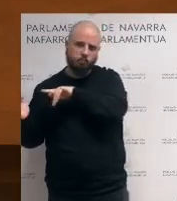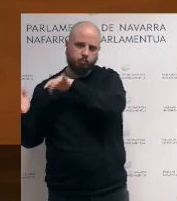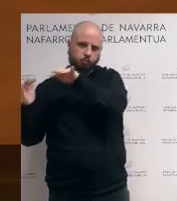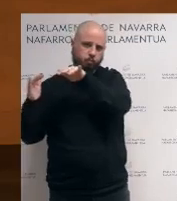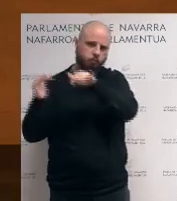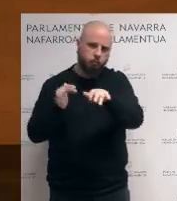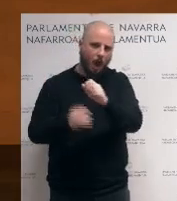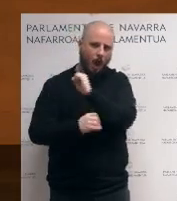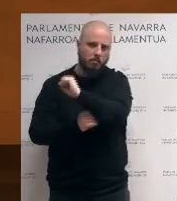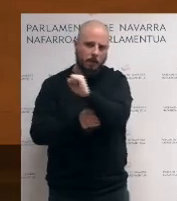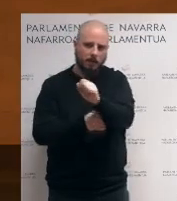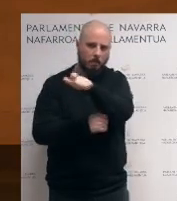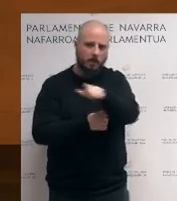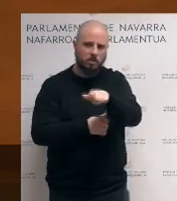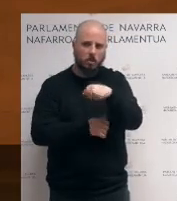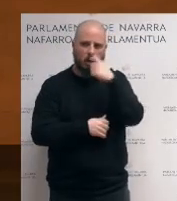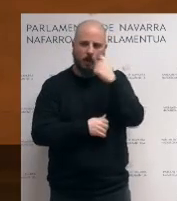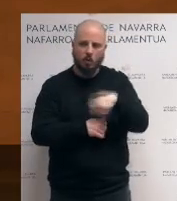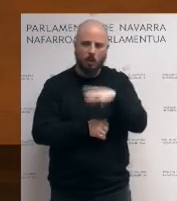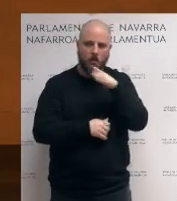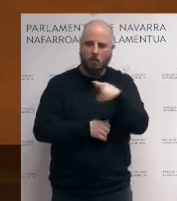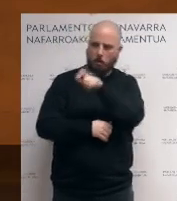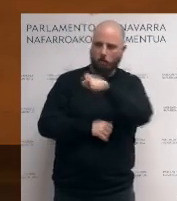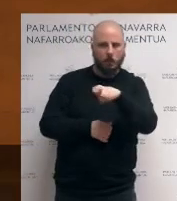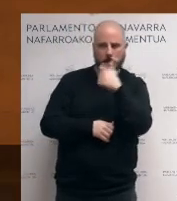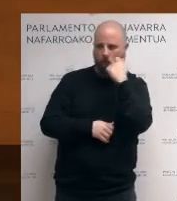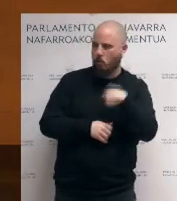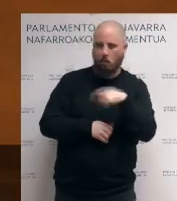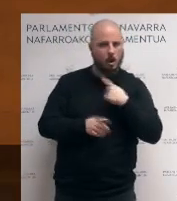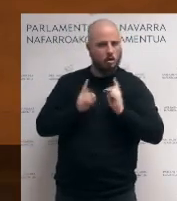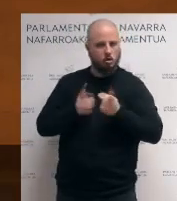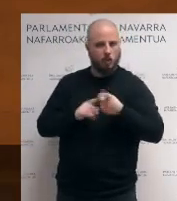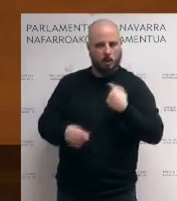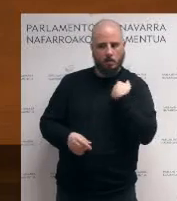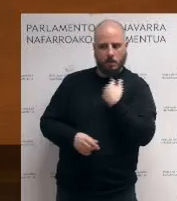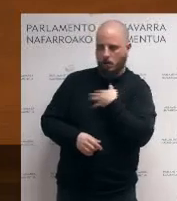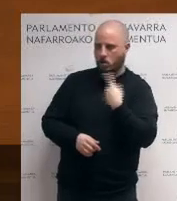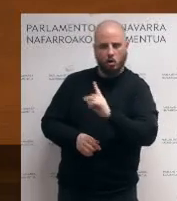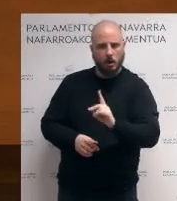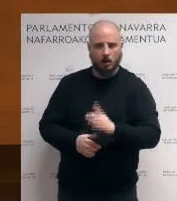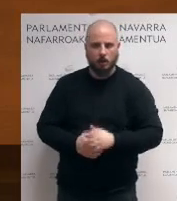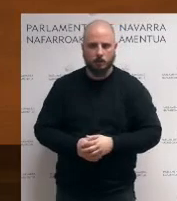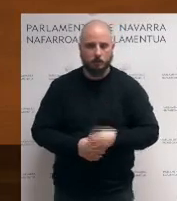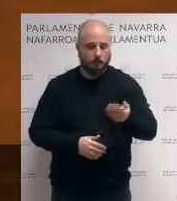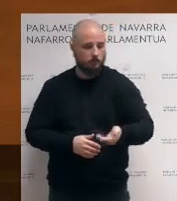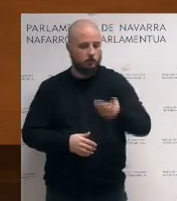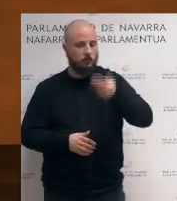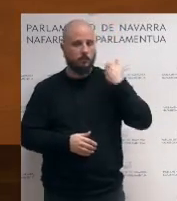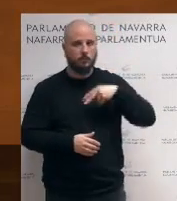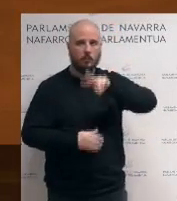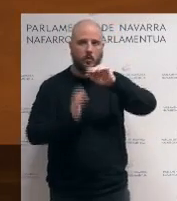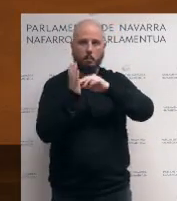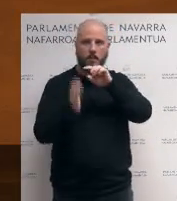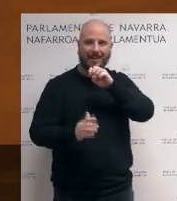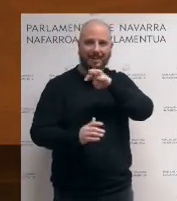porque los ucranianos y ucranianas no aceptaron y no aceptan perder su soberanía. Ya lo había hecho, no obstante, antes, en 2014, cuando